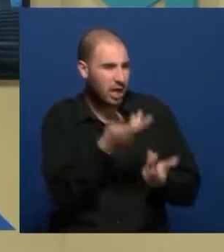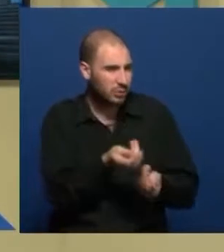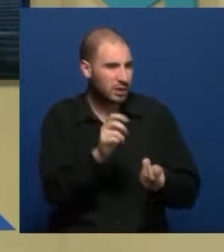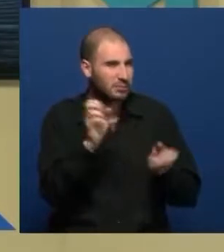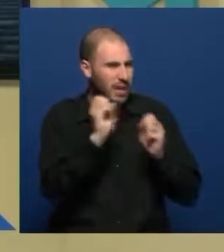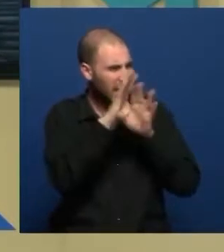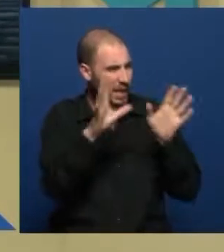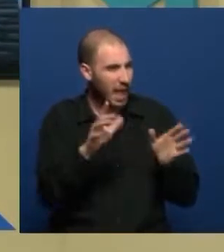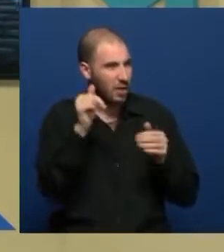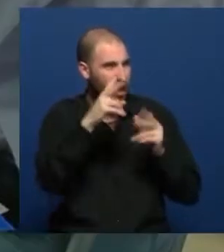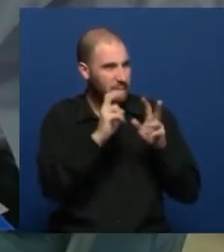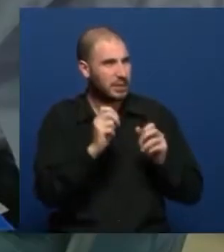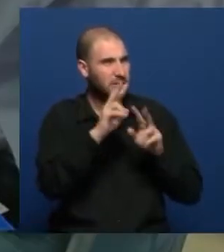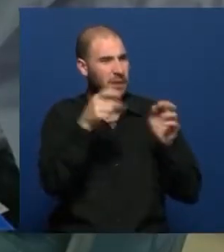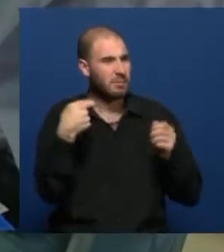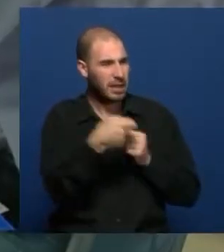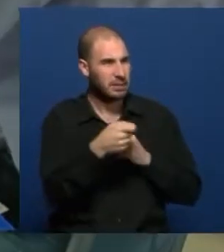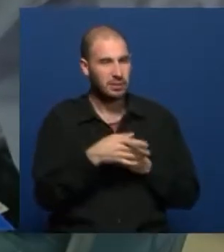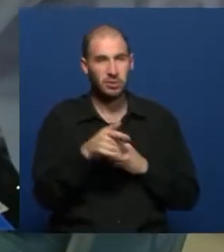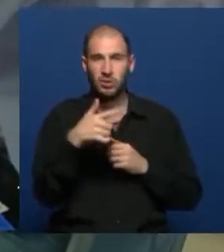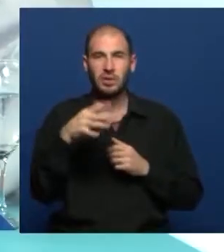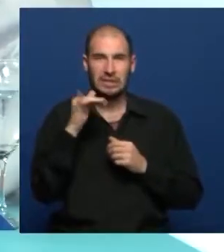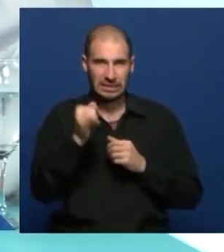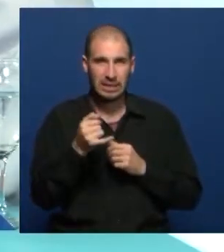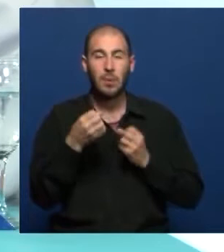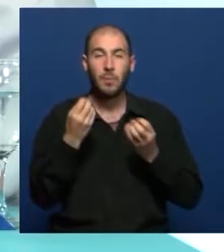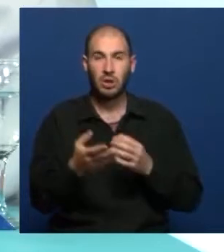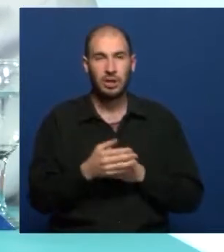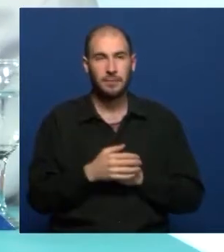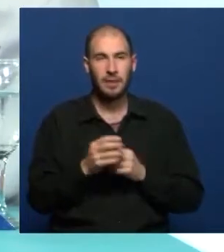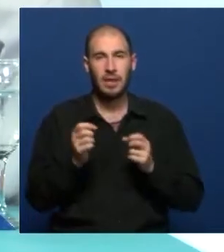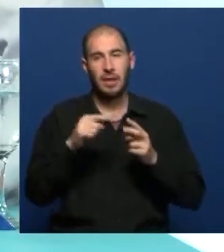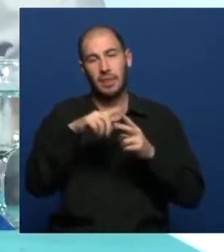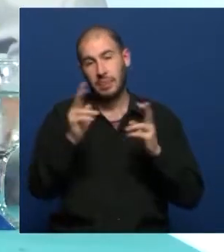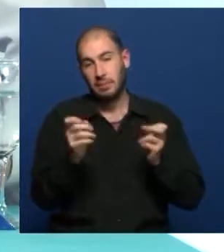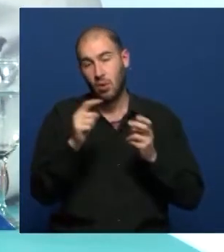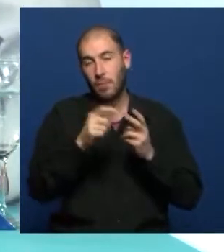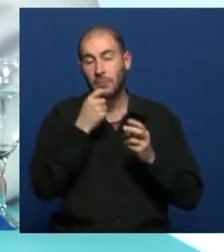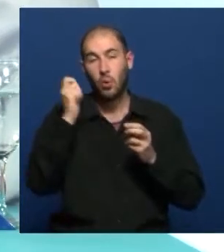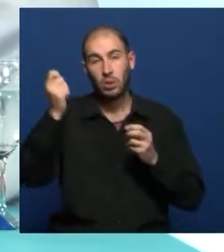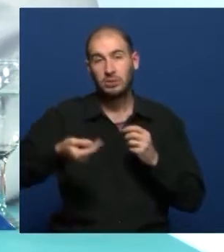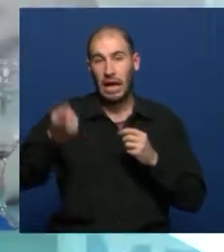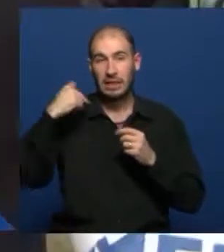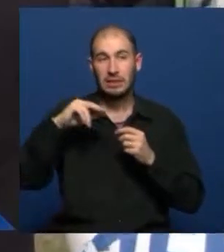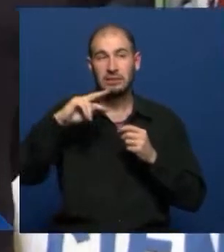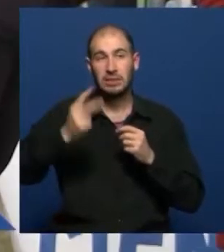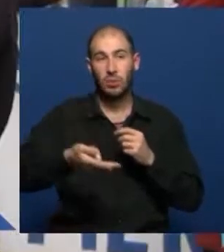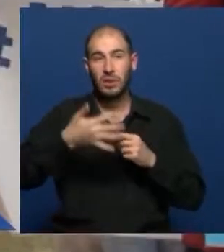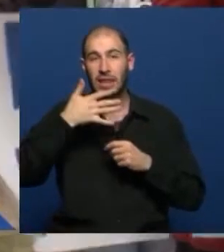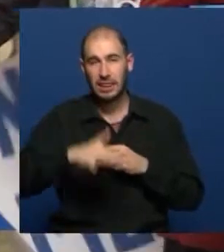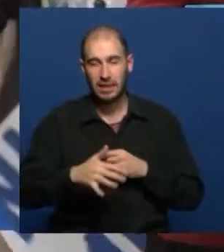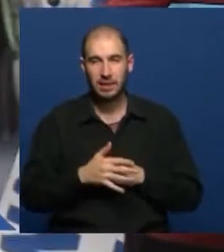proceso de nosotros entendemos que sí porque una de las causales por la cual en el juicio anterior la segunda cámara entendió